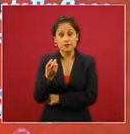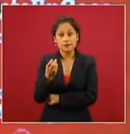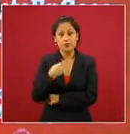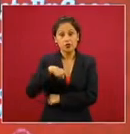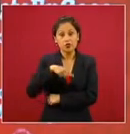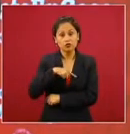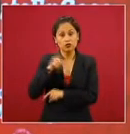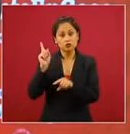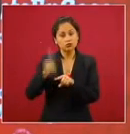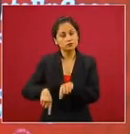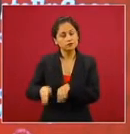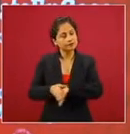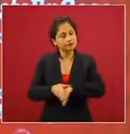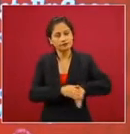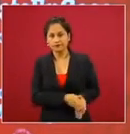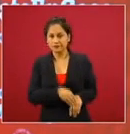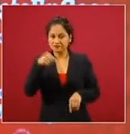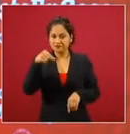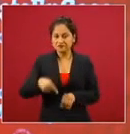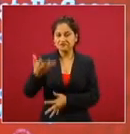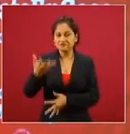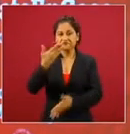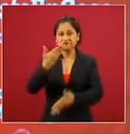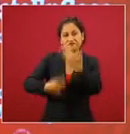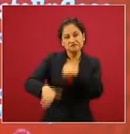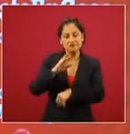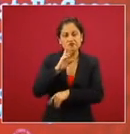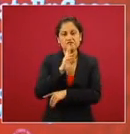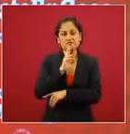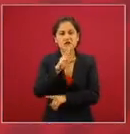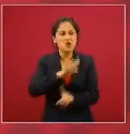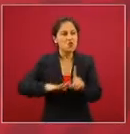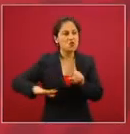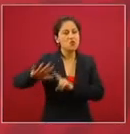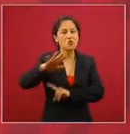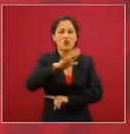mejor. Esto es una gran contribución. Por eso,